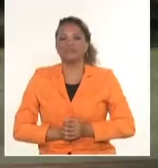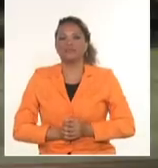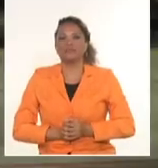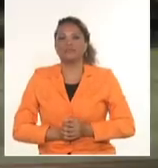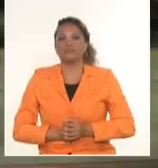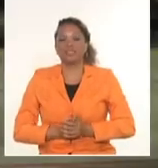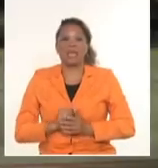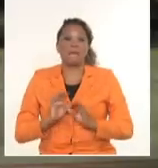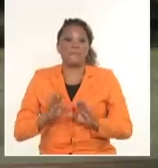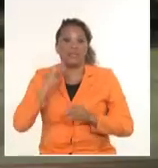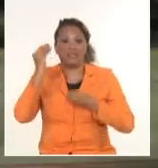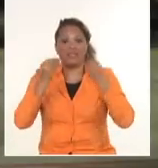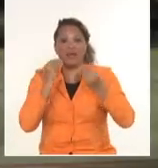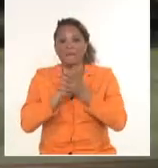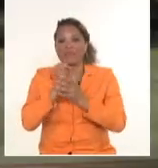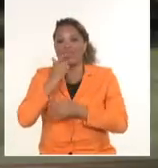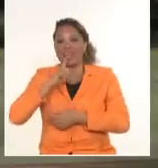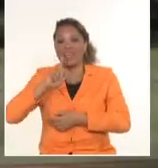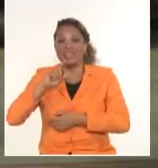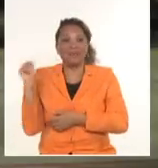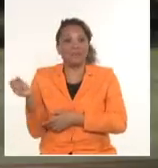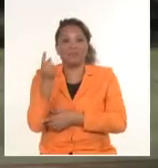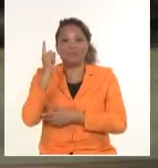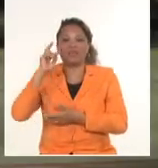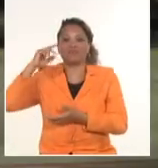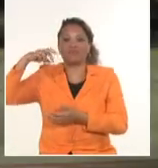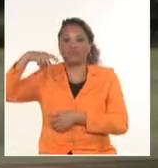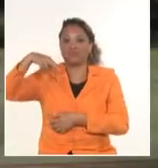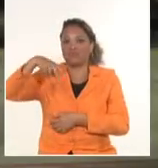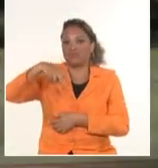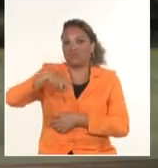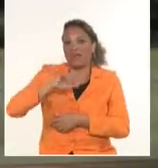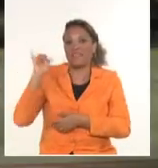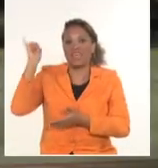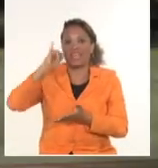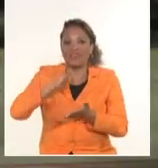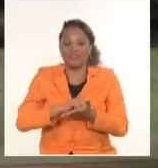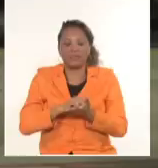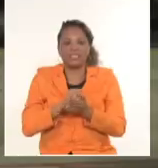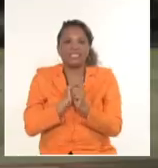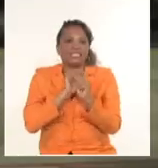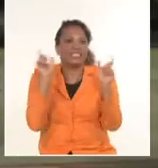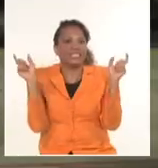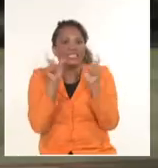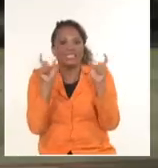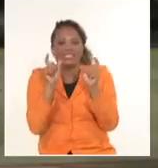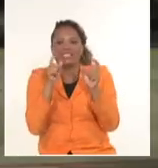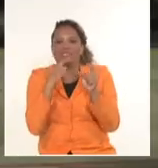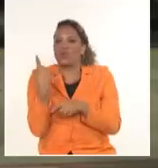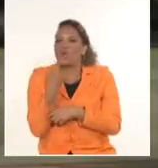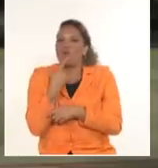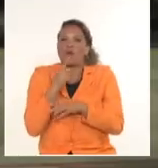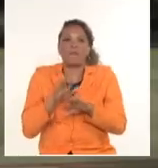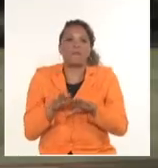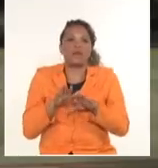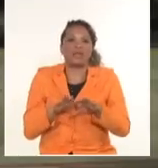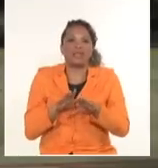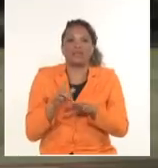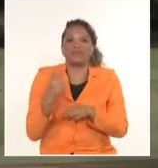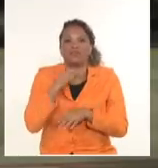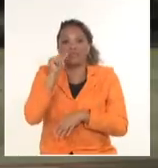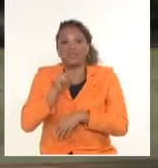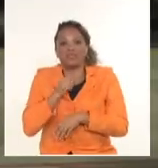persona que descienda por la escalería del avión. Tiene expectantes, no solo a nosotros acá en el noticiero, sino a todas las personas que